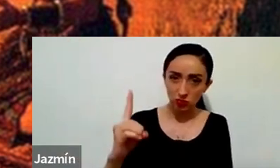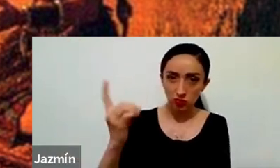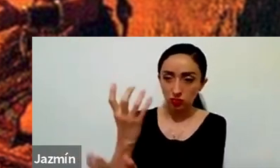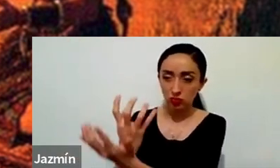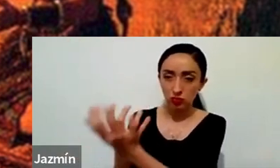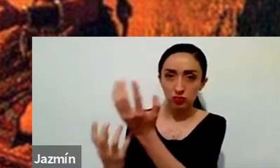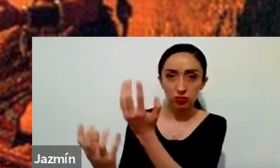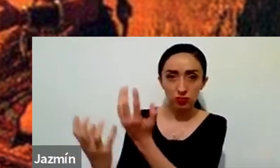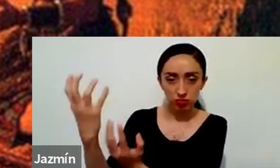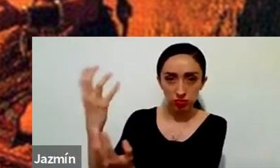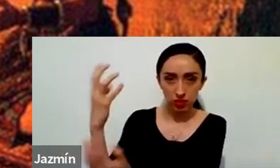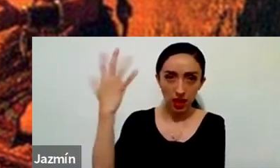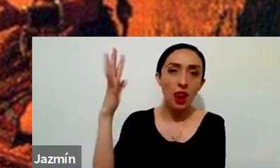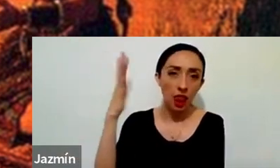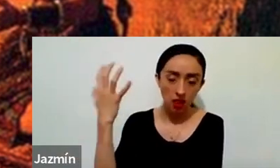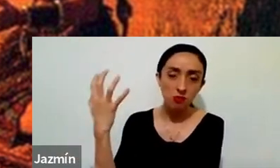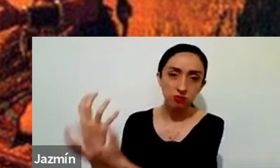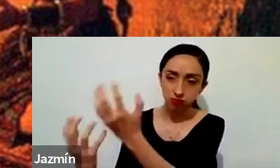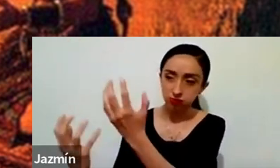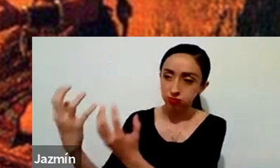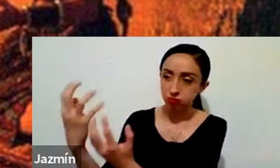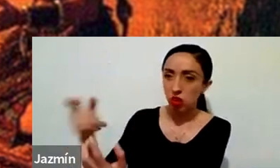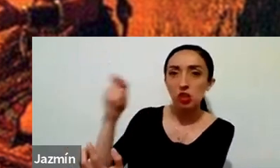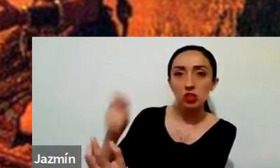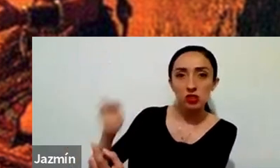Fíjense que este encuentro con Moisés,